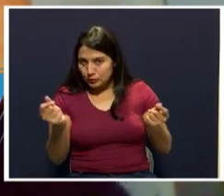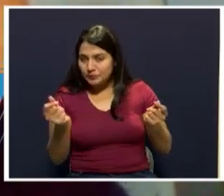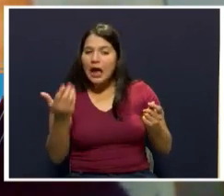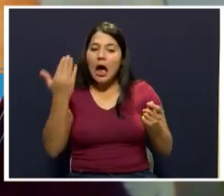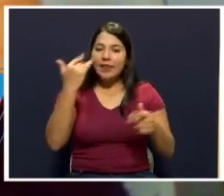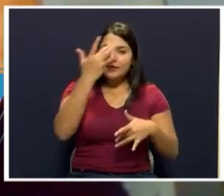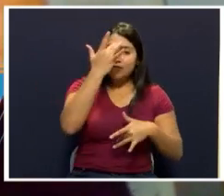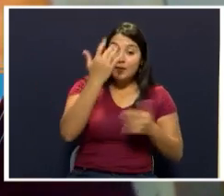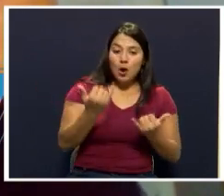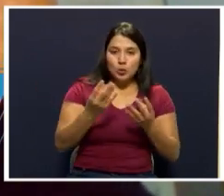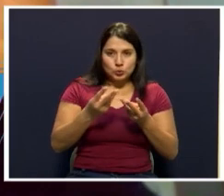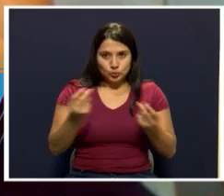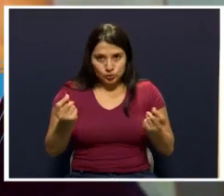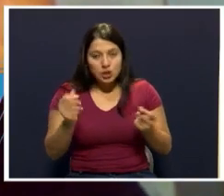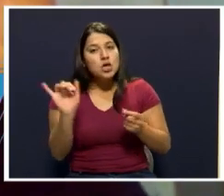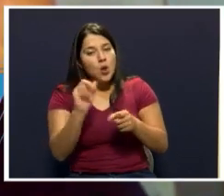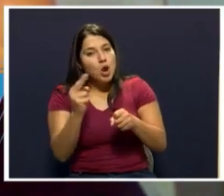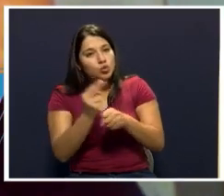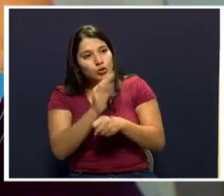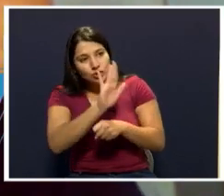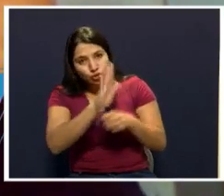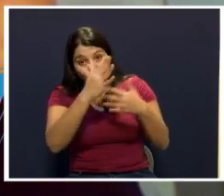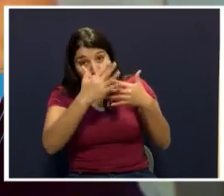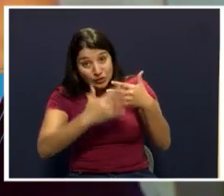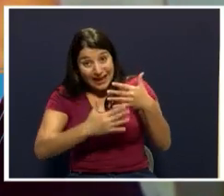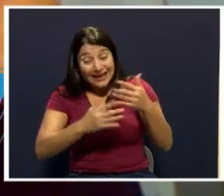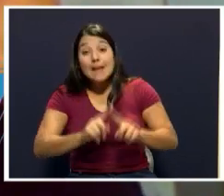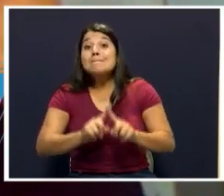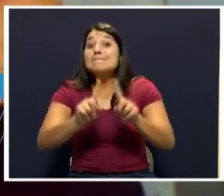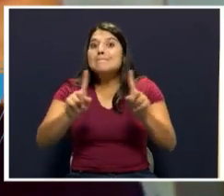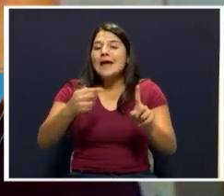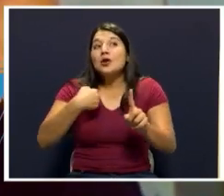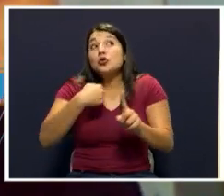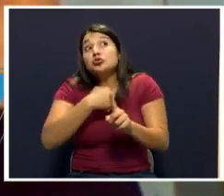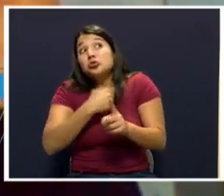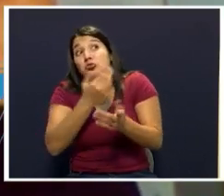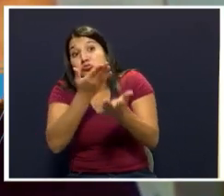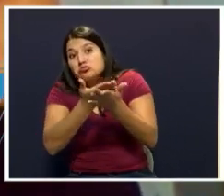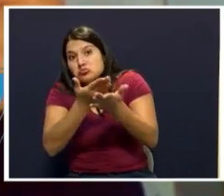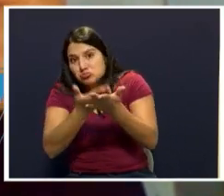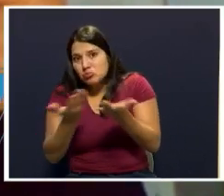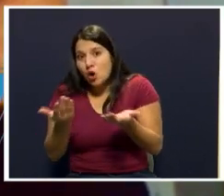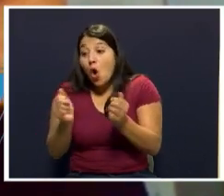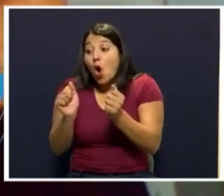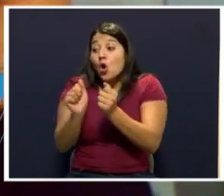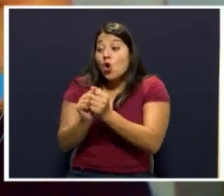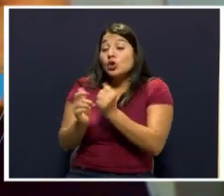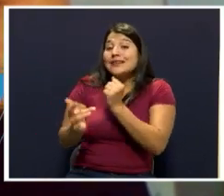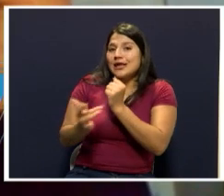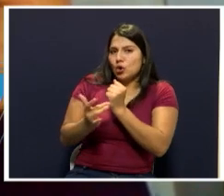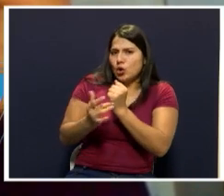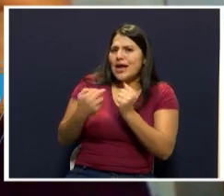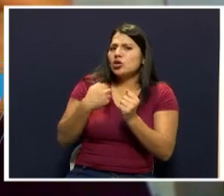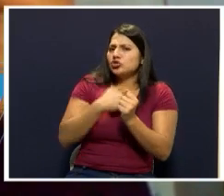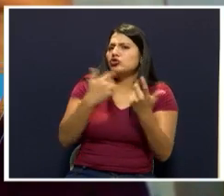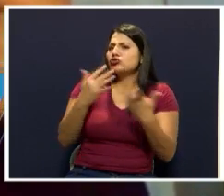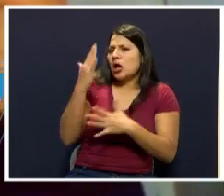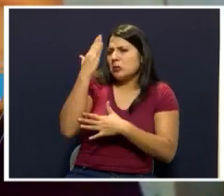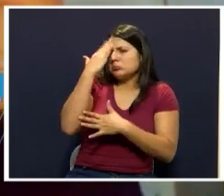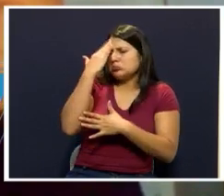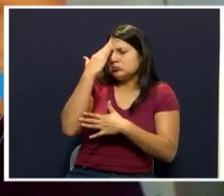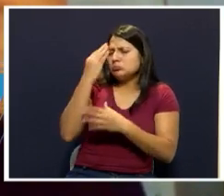y se han recuperado, y mediante tecnologías que el Instituto ha desarrollado durante muchos años de purificación de anticuerpos